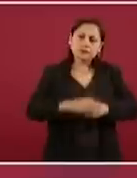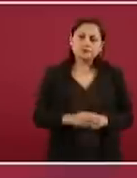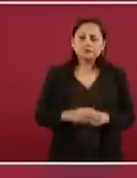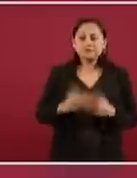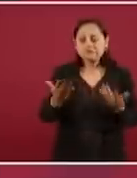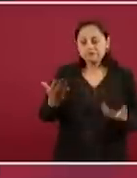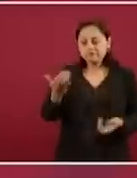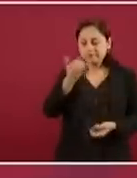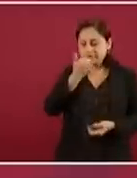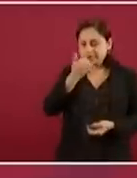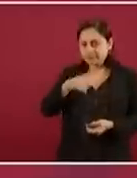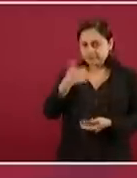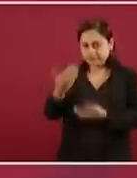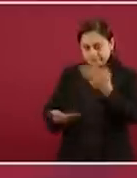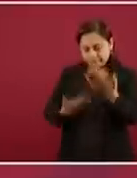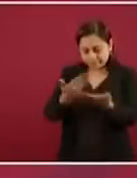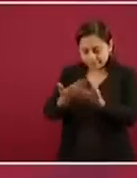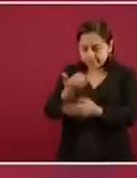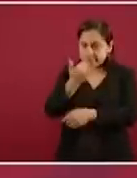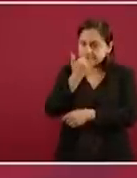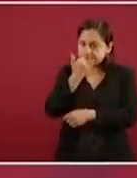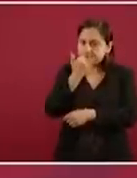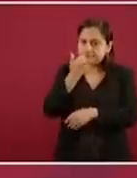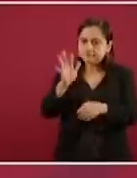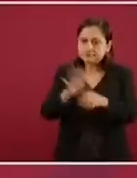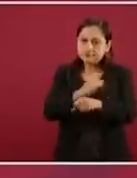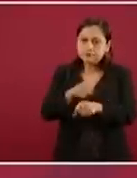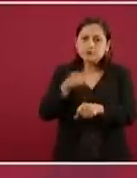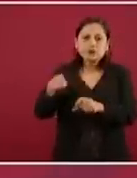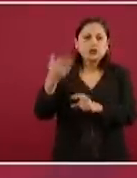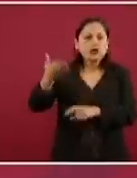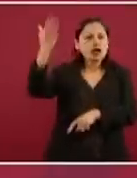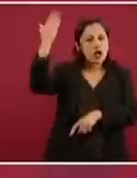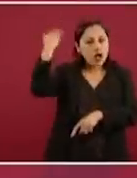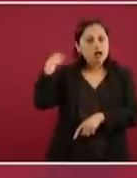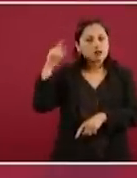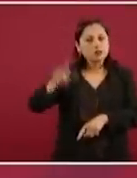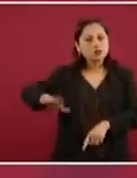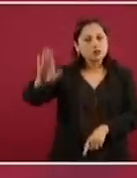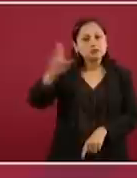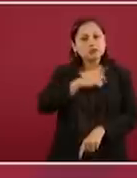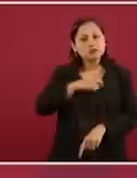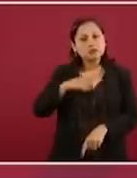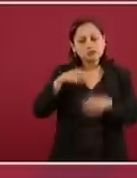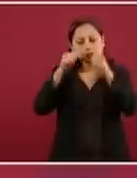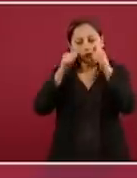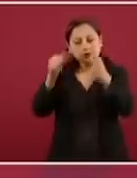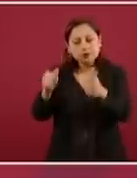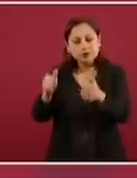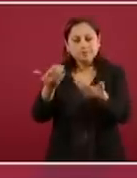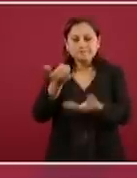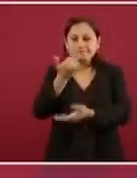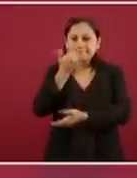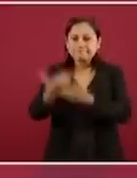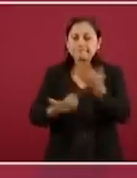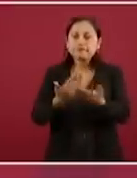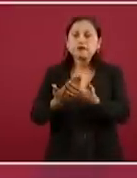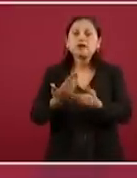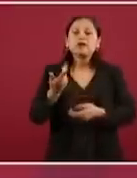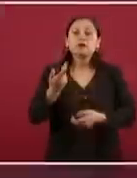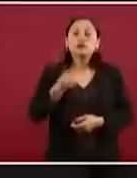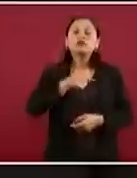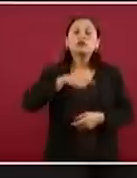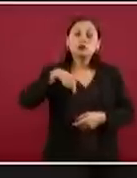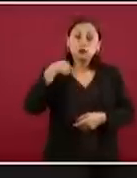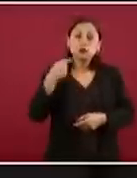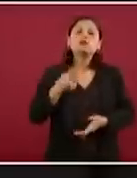porque debimos darte la palabra antes. Vamos a atender el